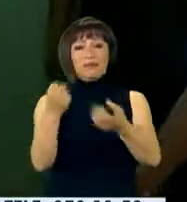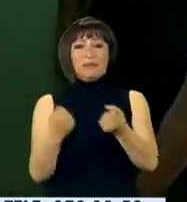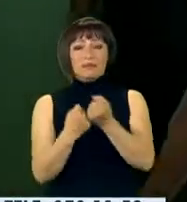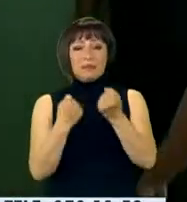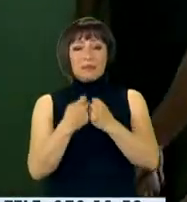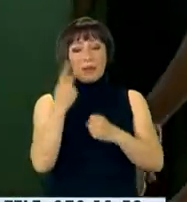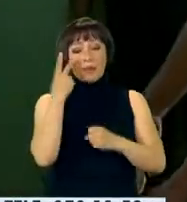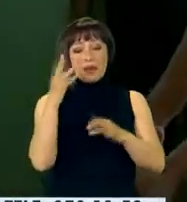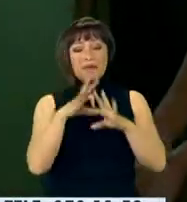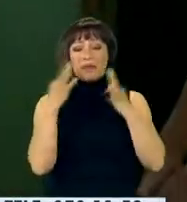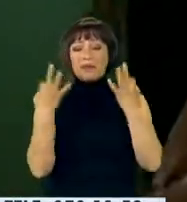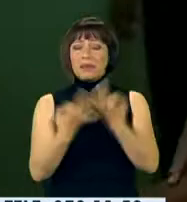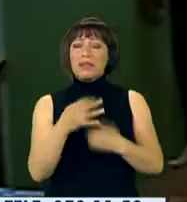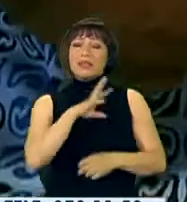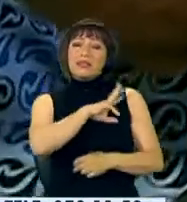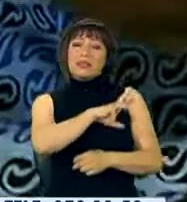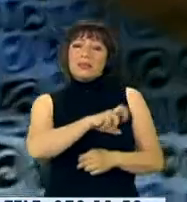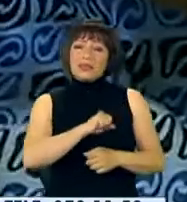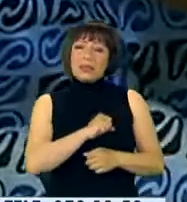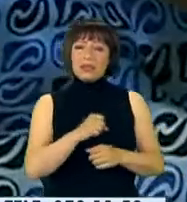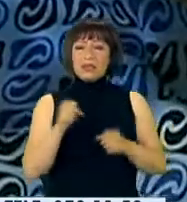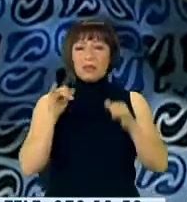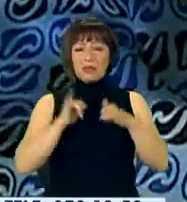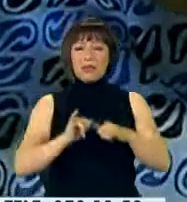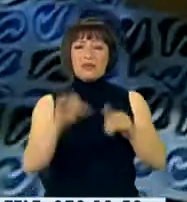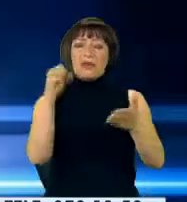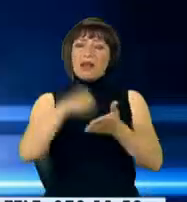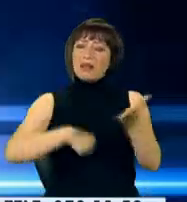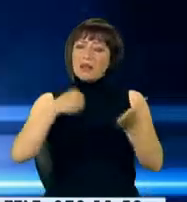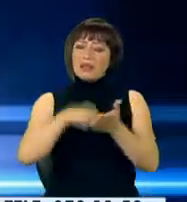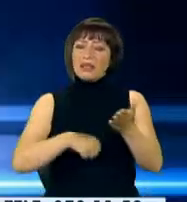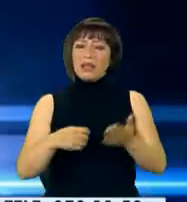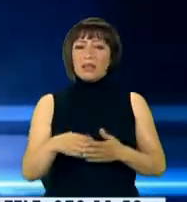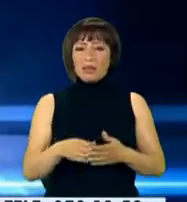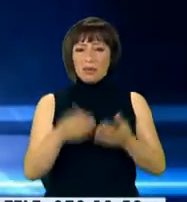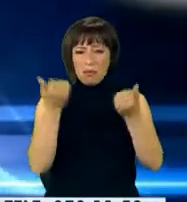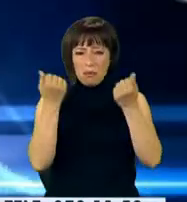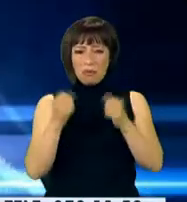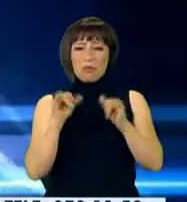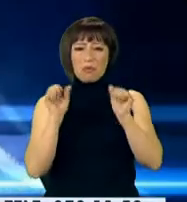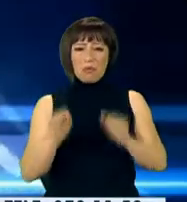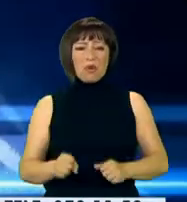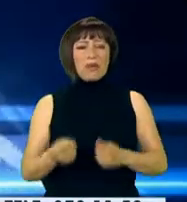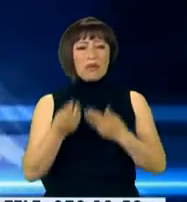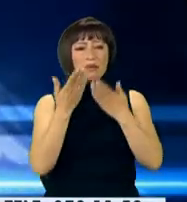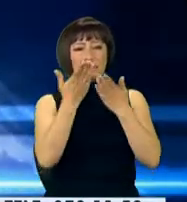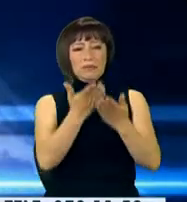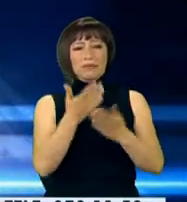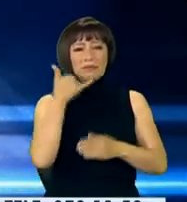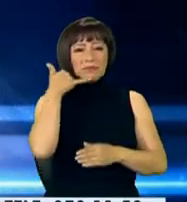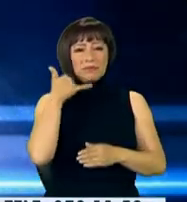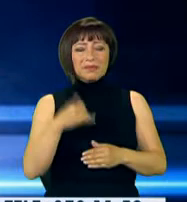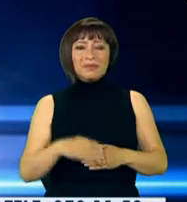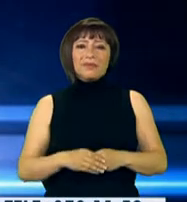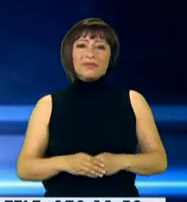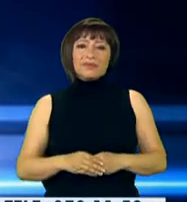que pese a todo sigue luchando para llevar el pan a la mesa, puede comunicarse al